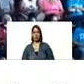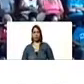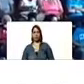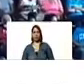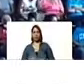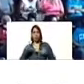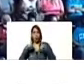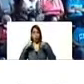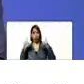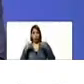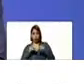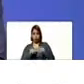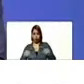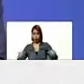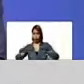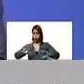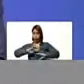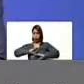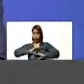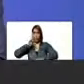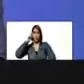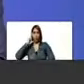La Guaira es territorio bolivariano.